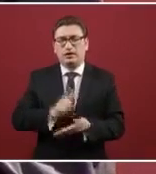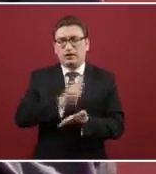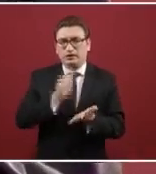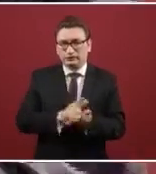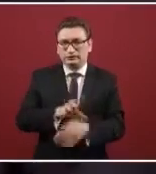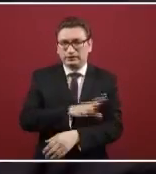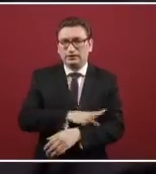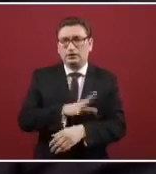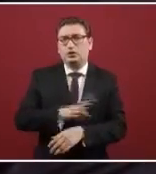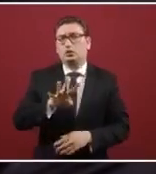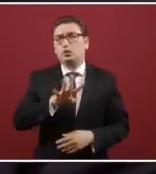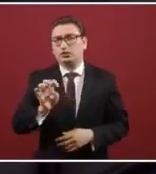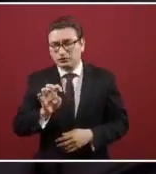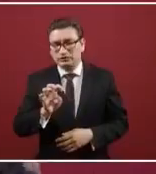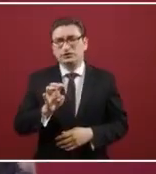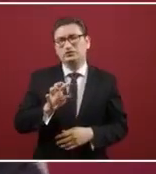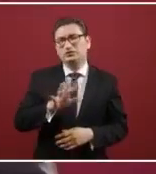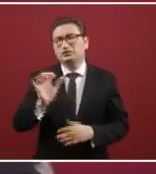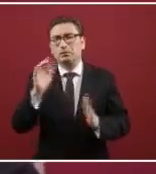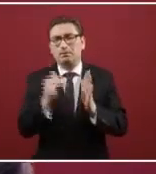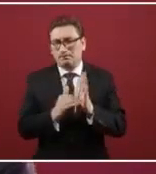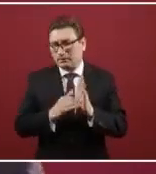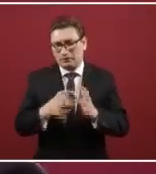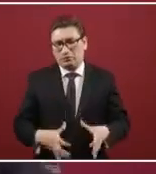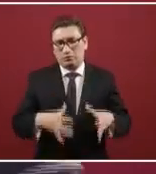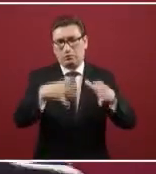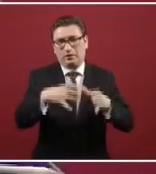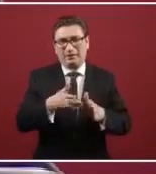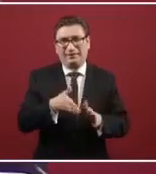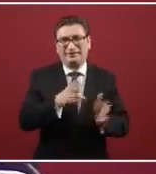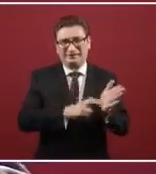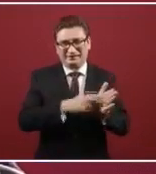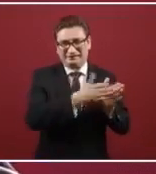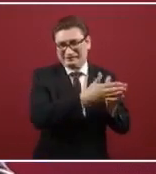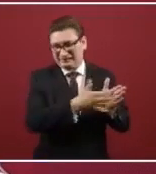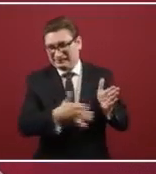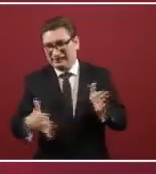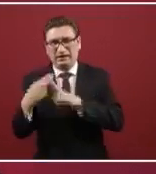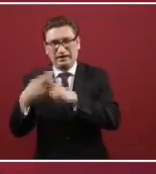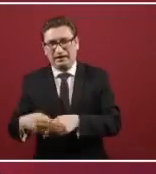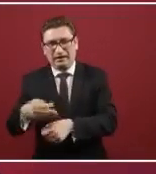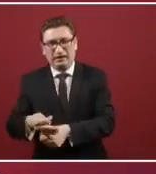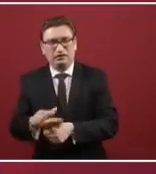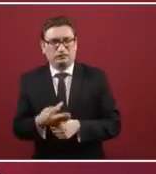500,000 barriles de la reforma a la fecha diarios y